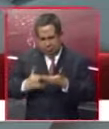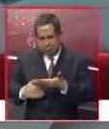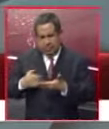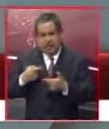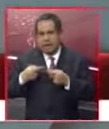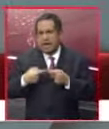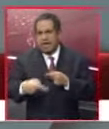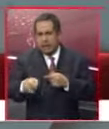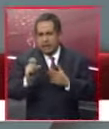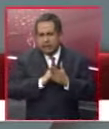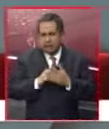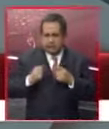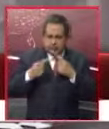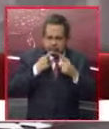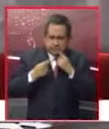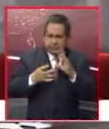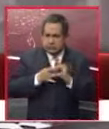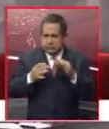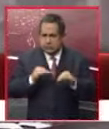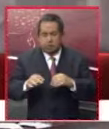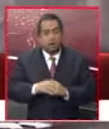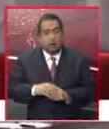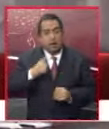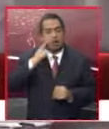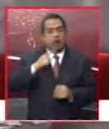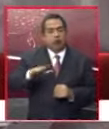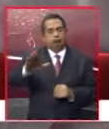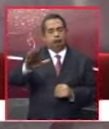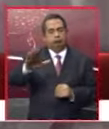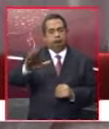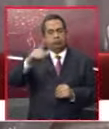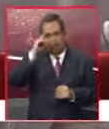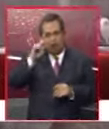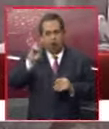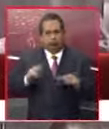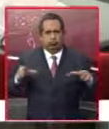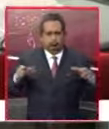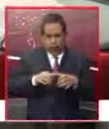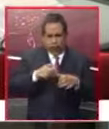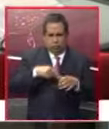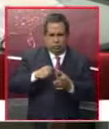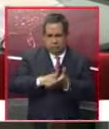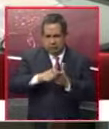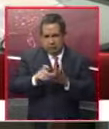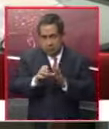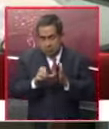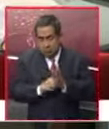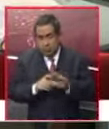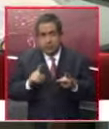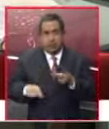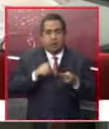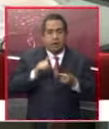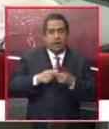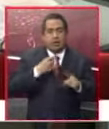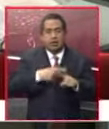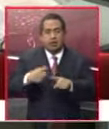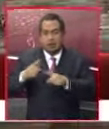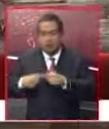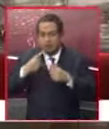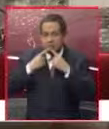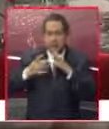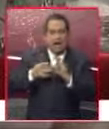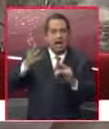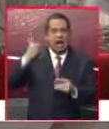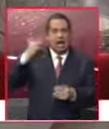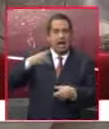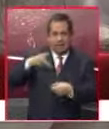de intenso trabajo parlamentario, desde la toma de protesta del constituyente, las credenciales de los legisladores de entonces,